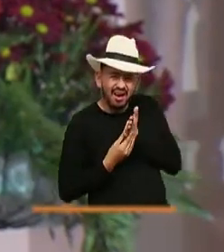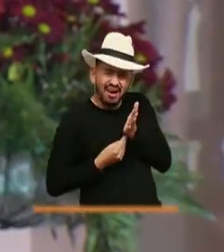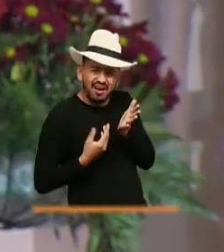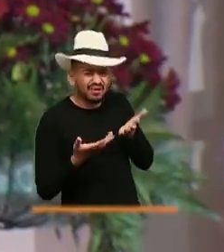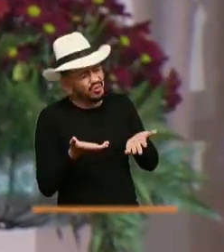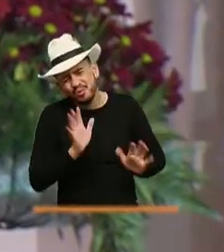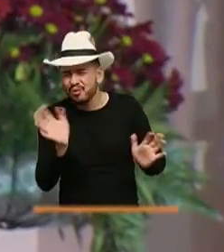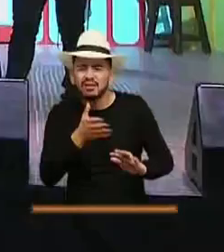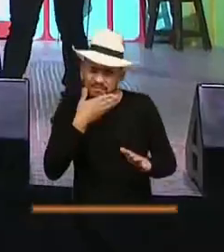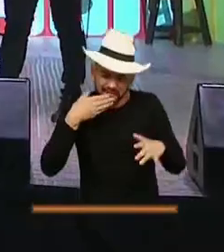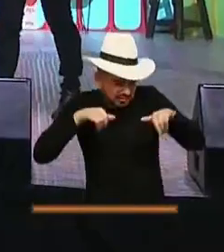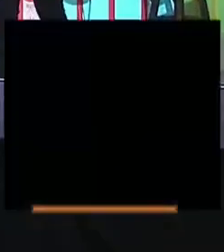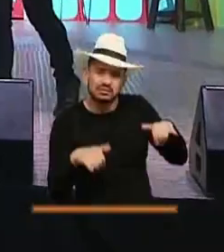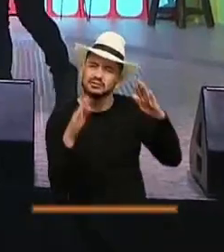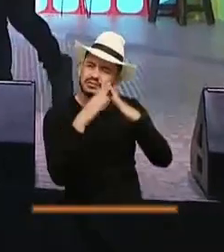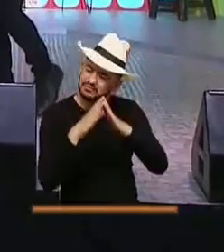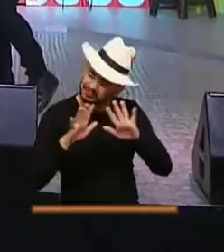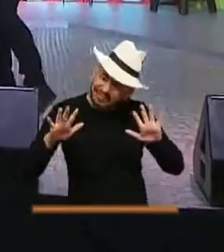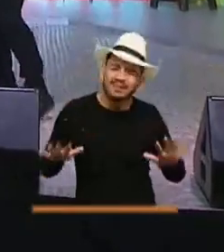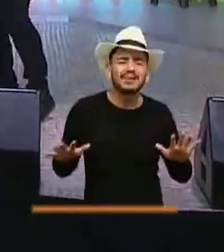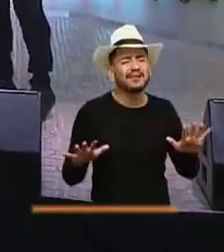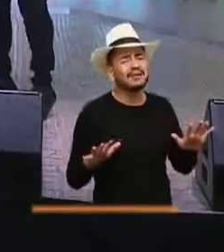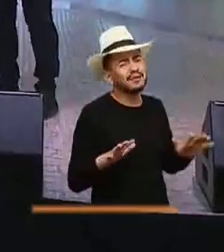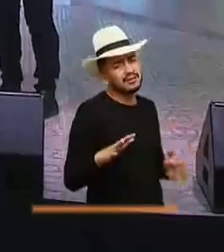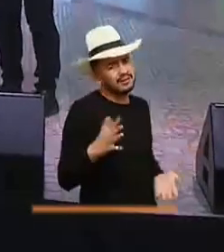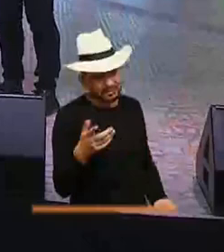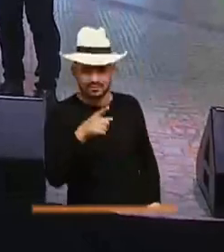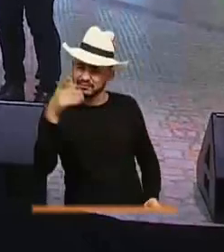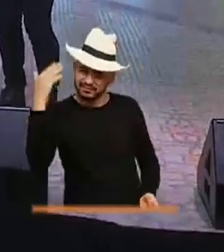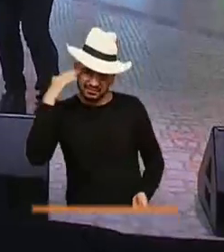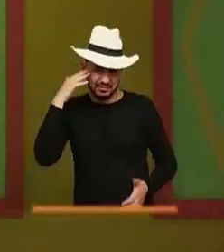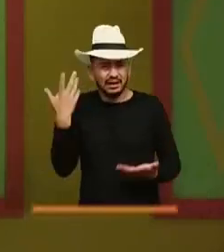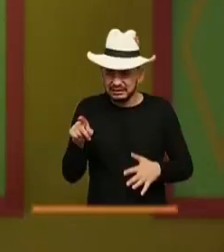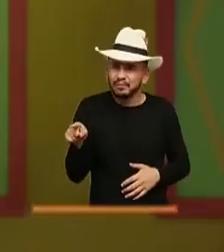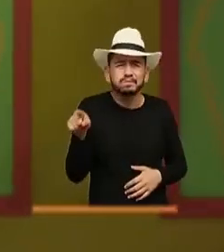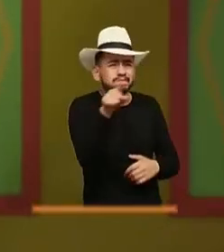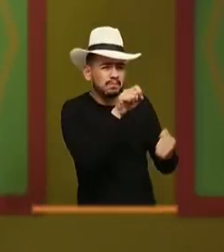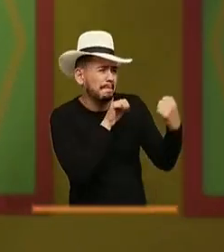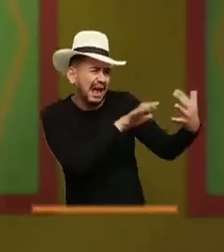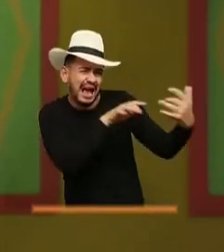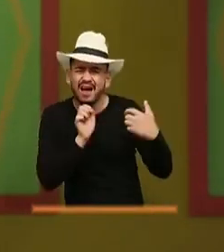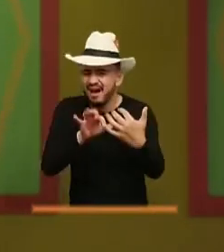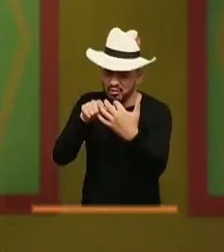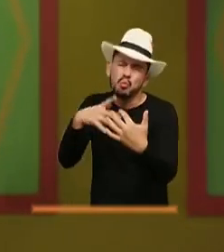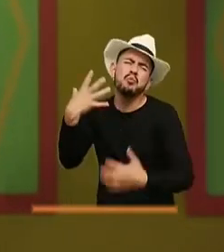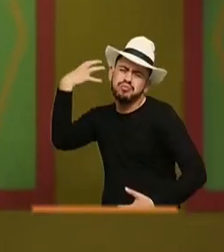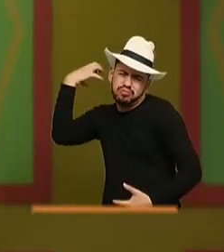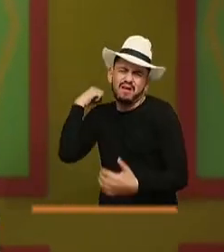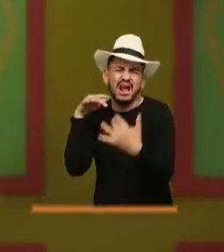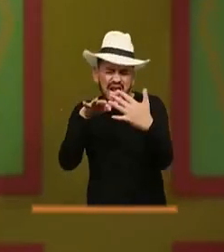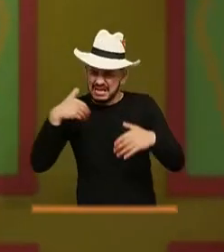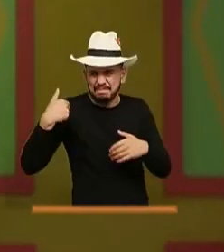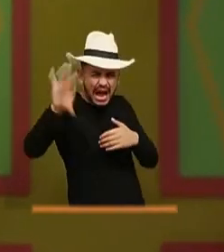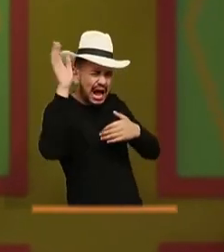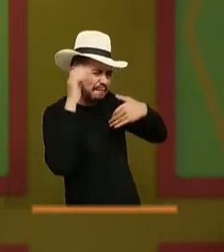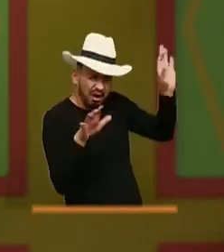quedarse en casa. En los tiempos de la guerra, la guerrilla nos desplaza. Y